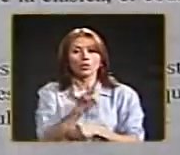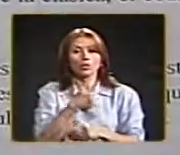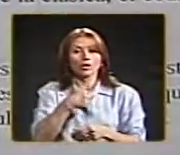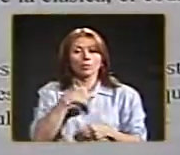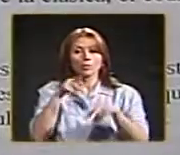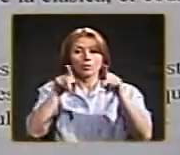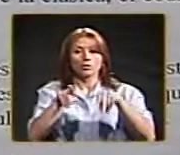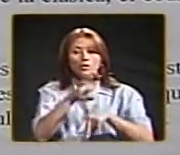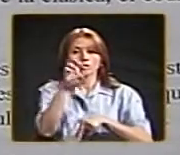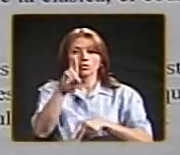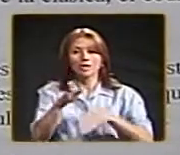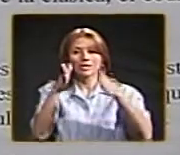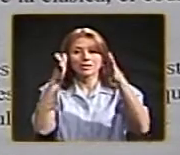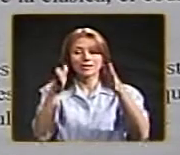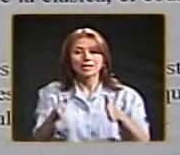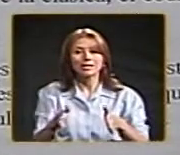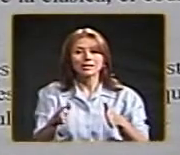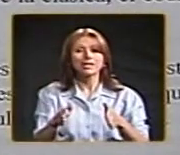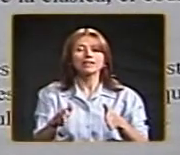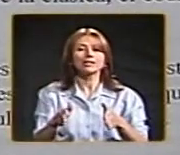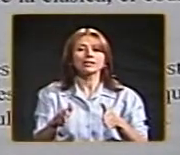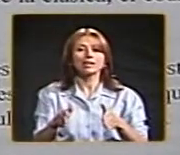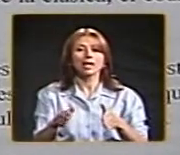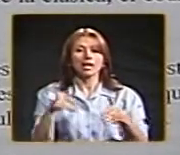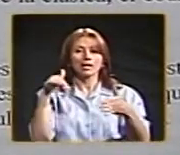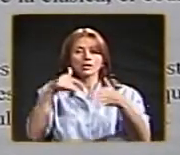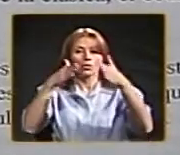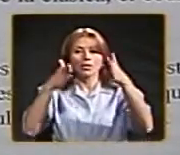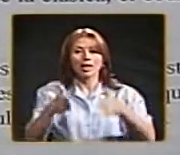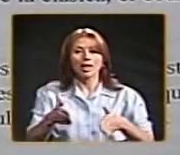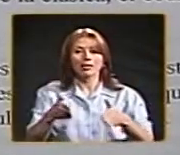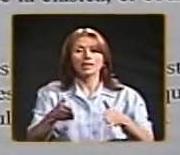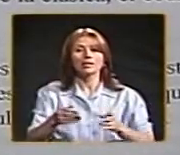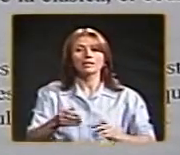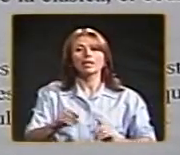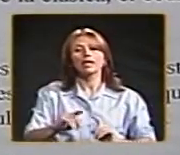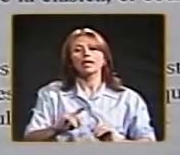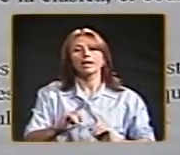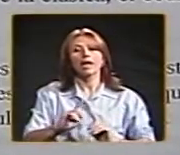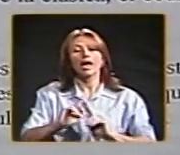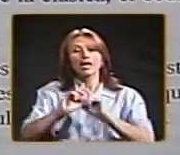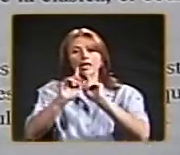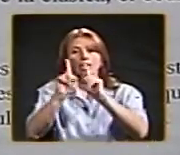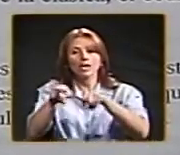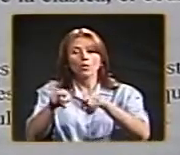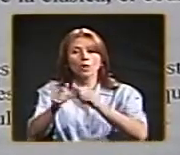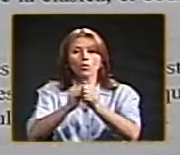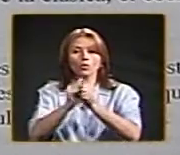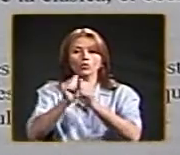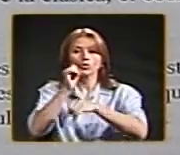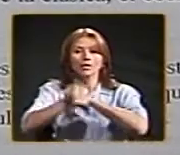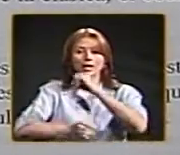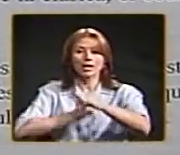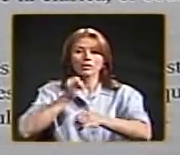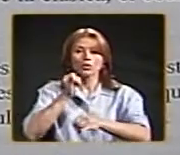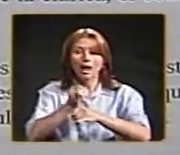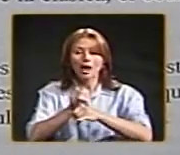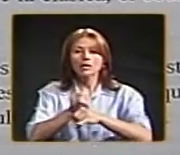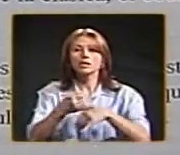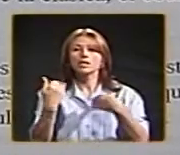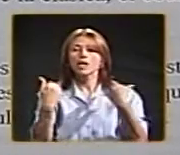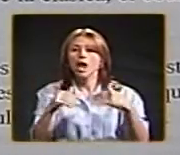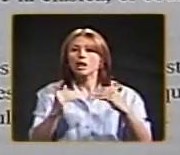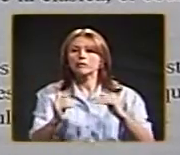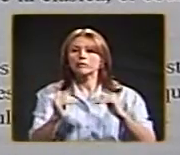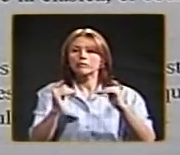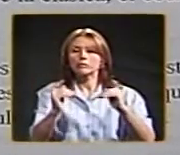ido a concursar a importantes eventos, concursos internacionales, Internacional, ¿cómo y no? han llegado a